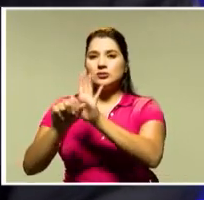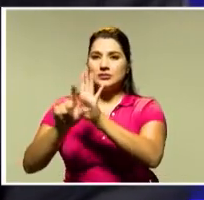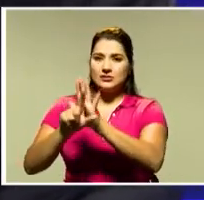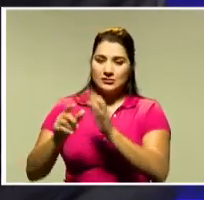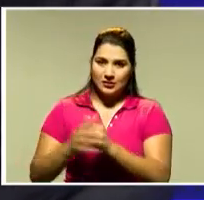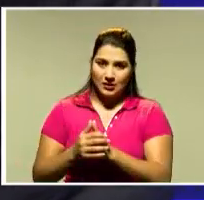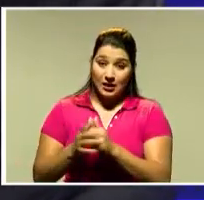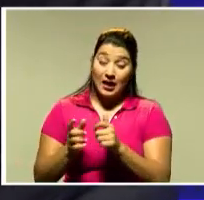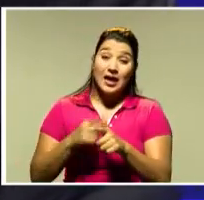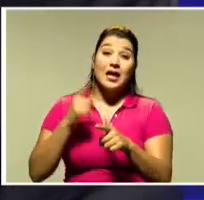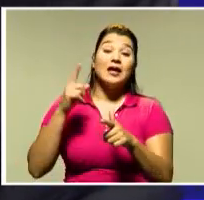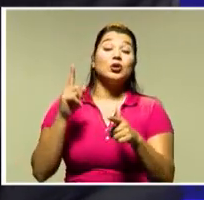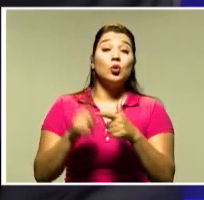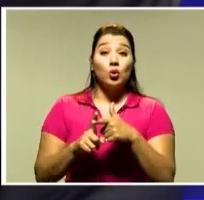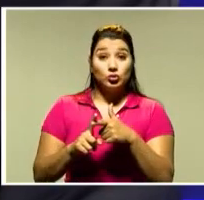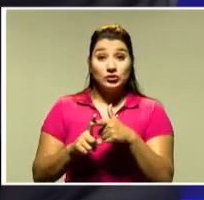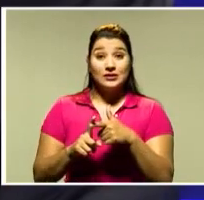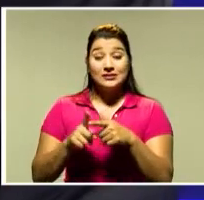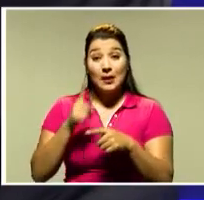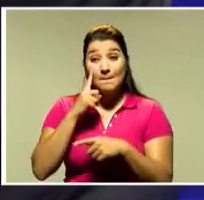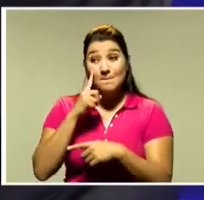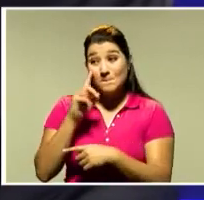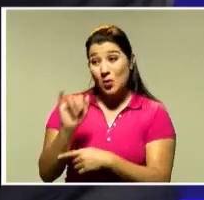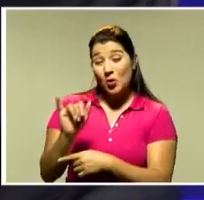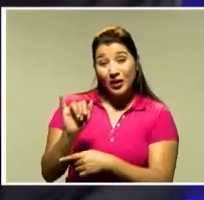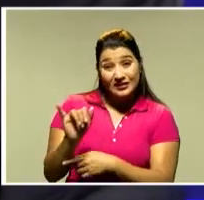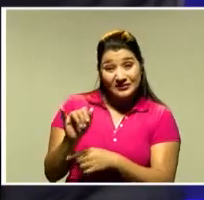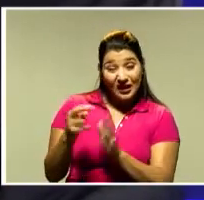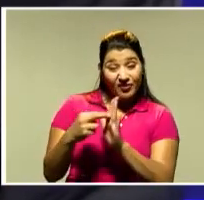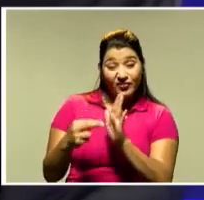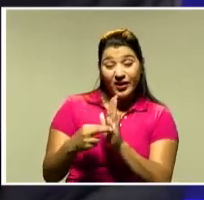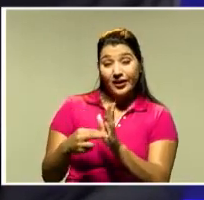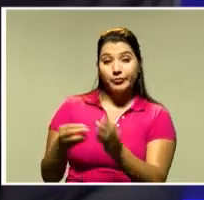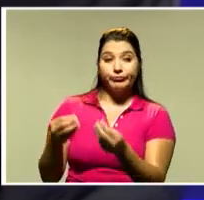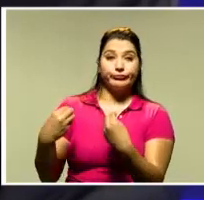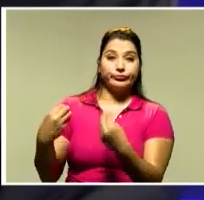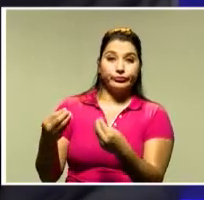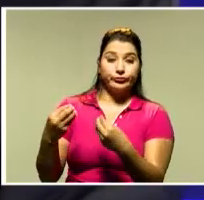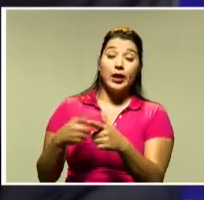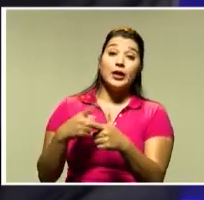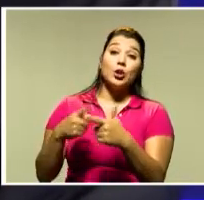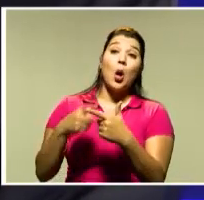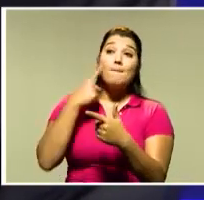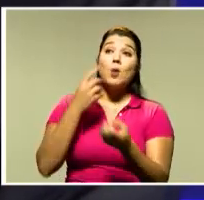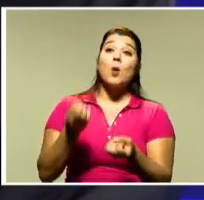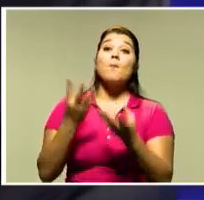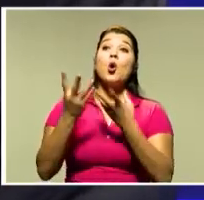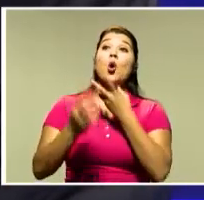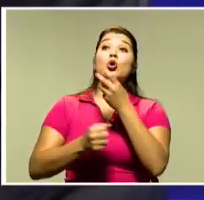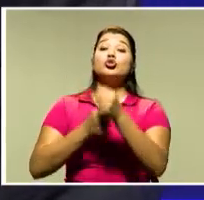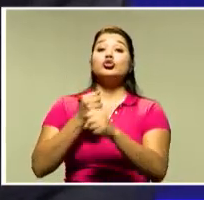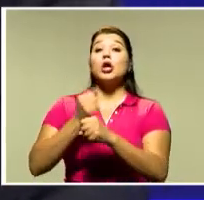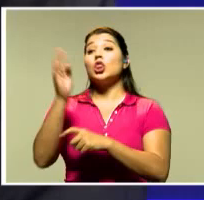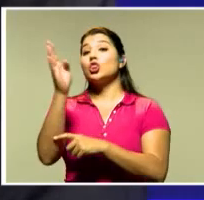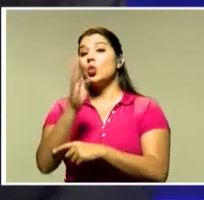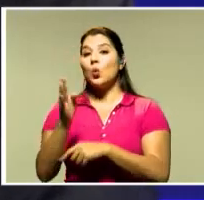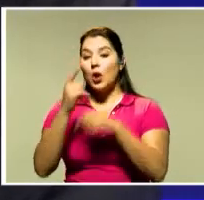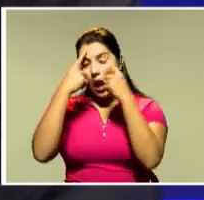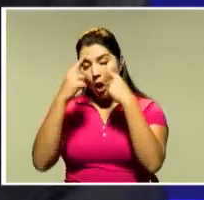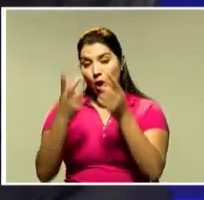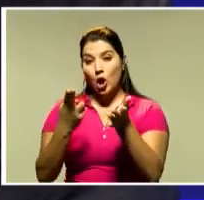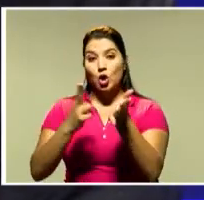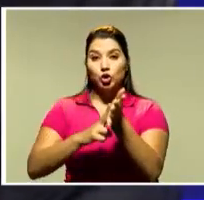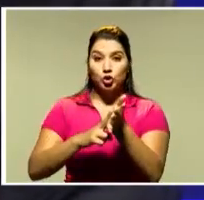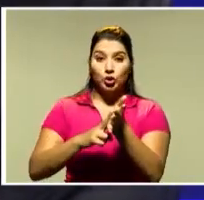El resultado de esa disposición tan absurda es que en décadas nunca se ha dado una sola concesión